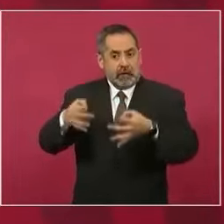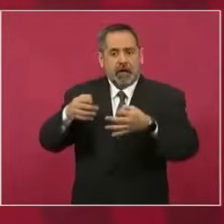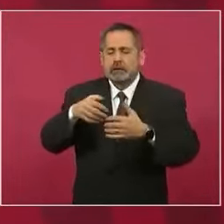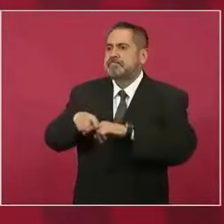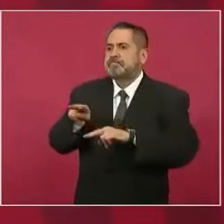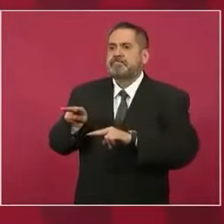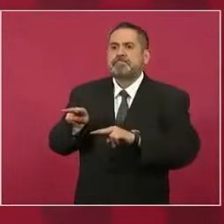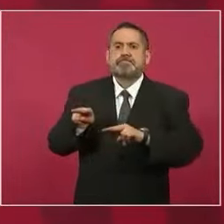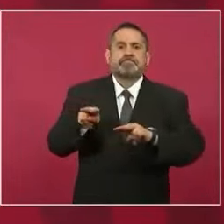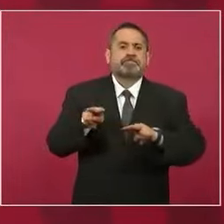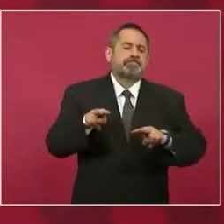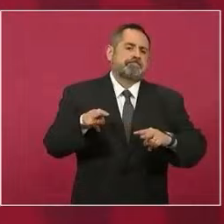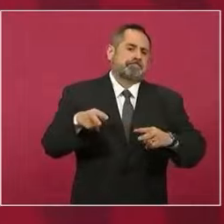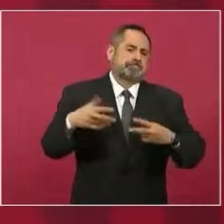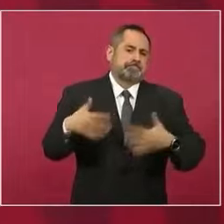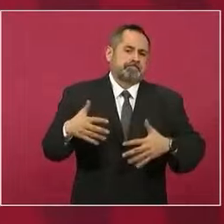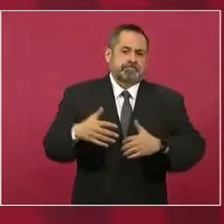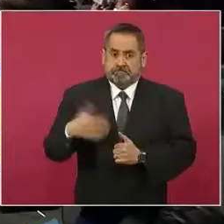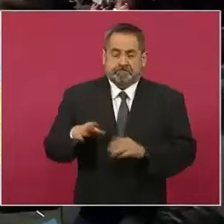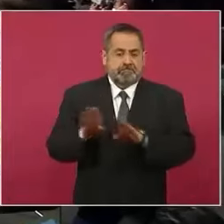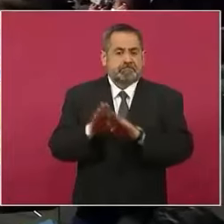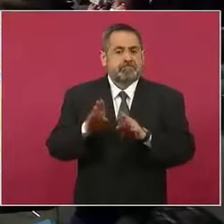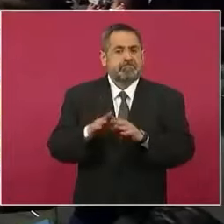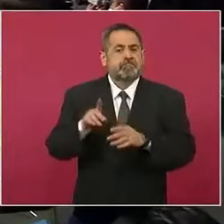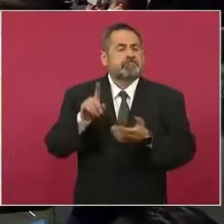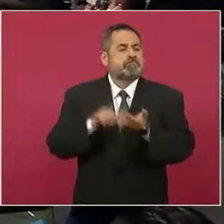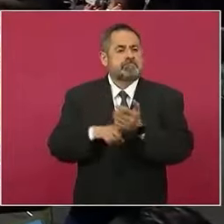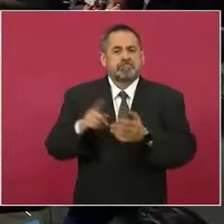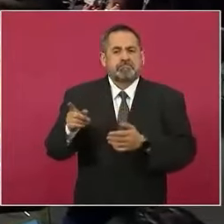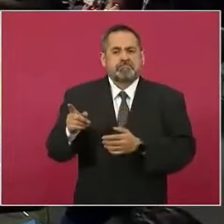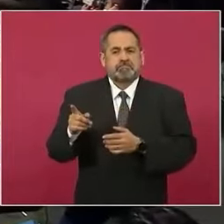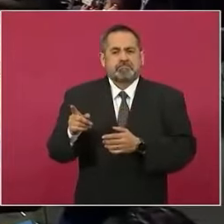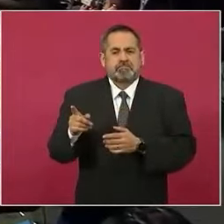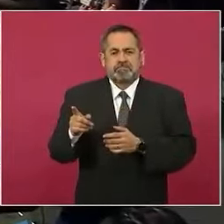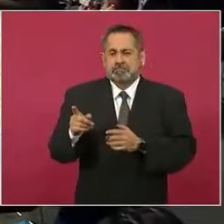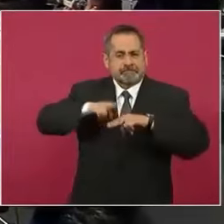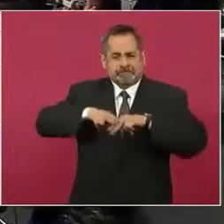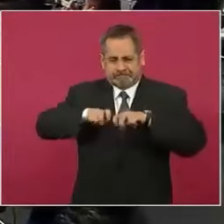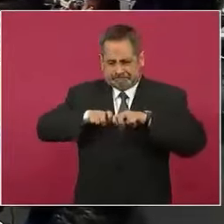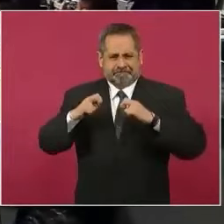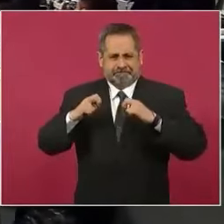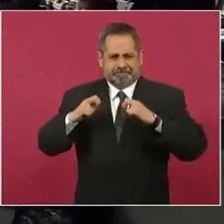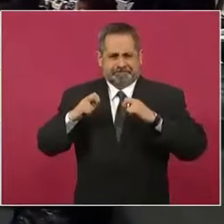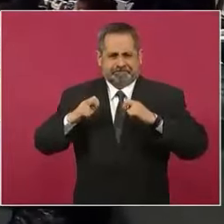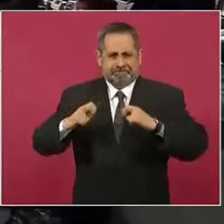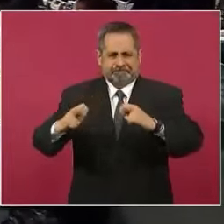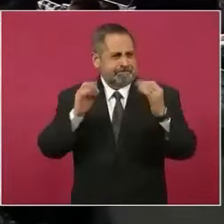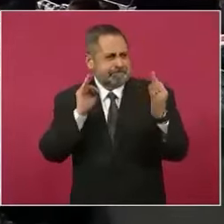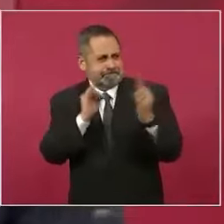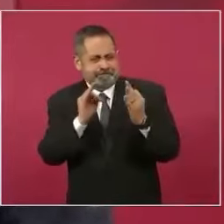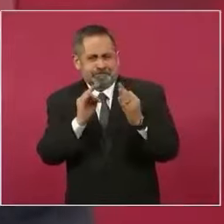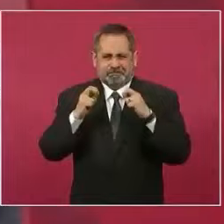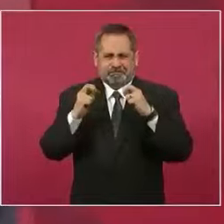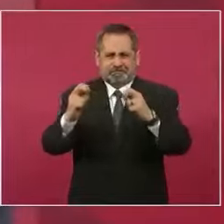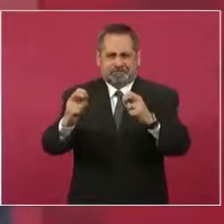y están pues a una distancia de un poco más de un metro, cara a